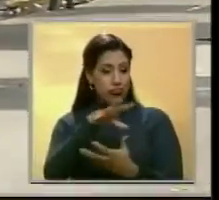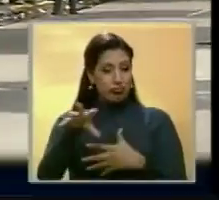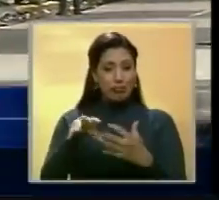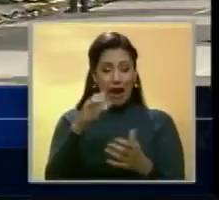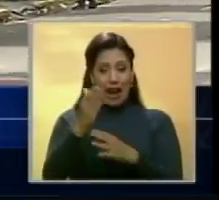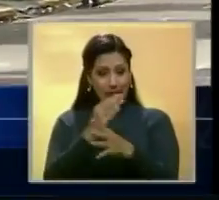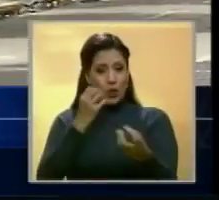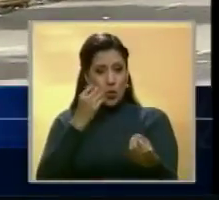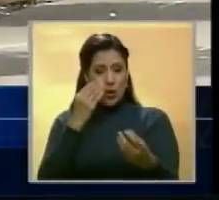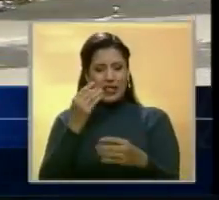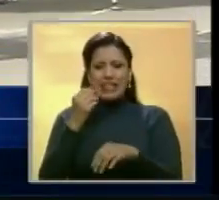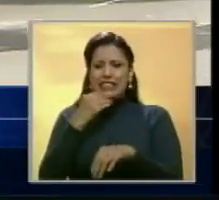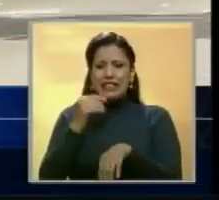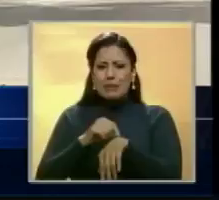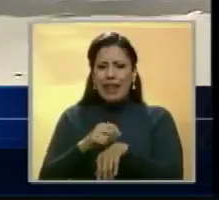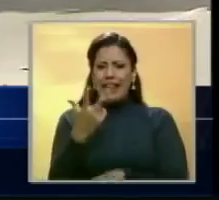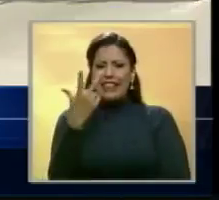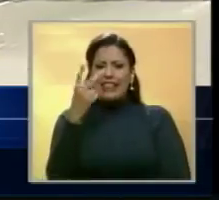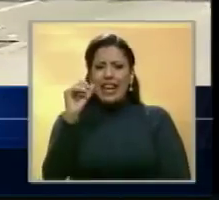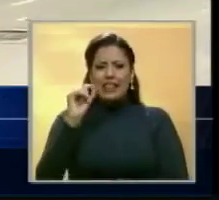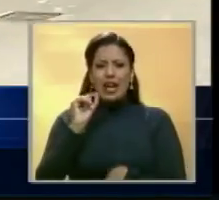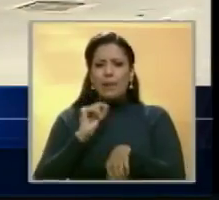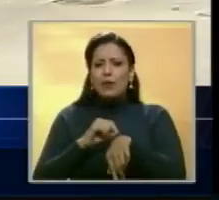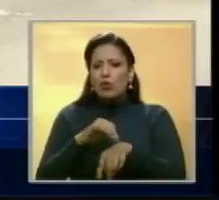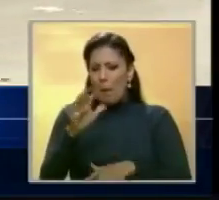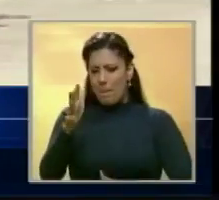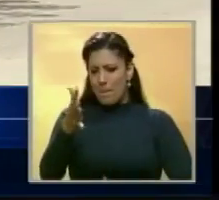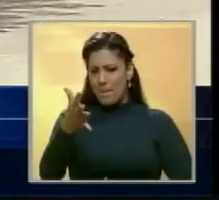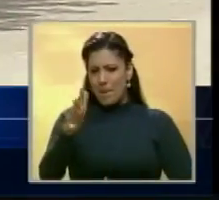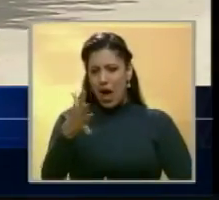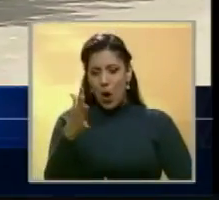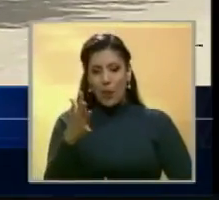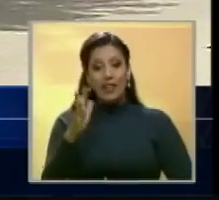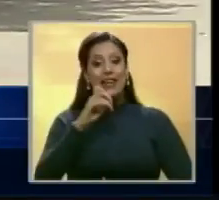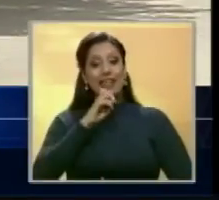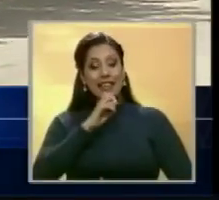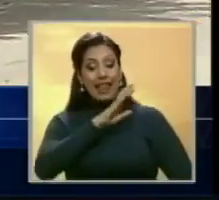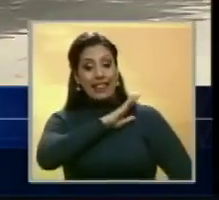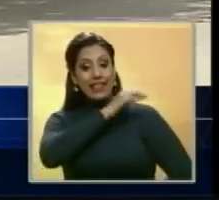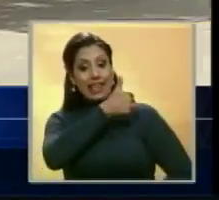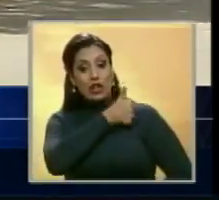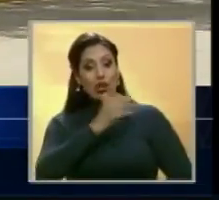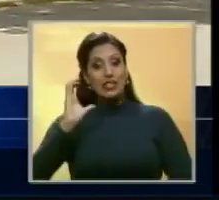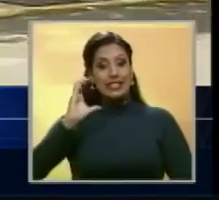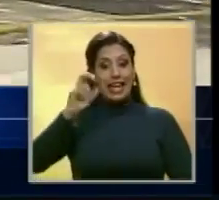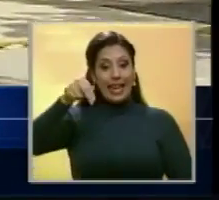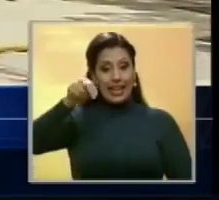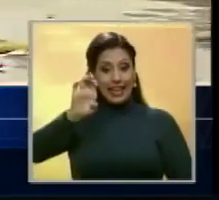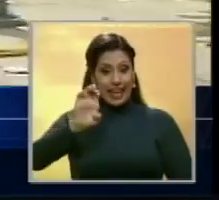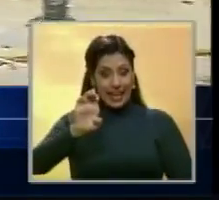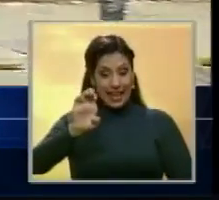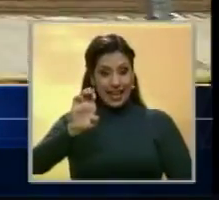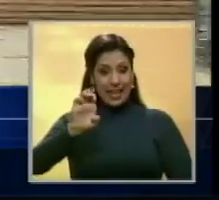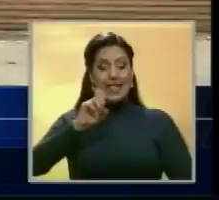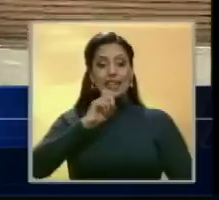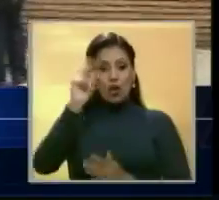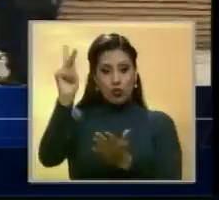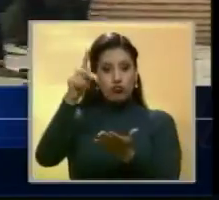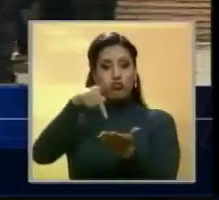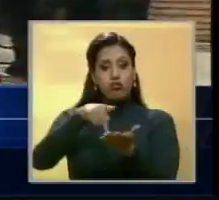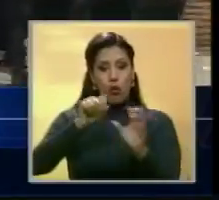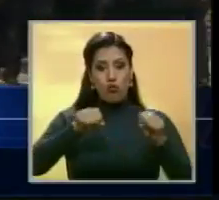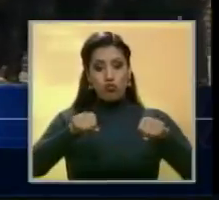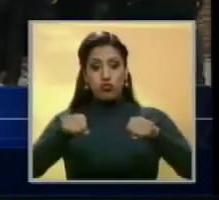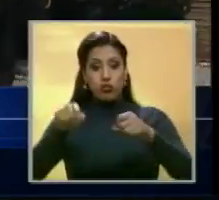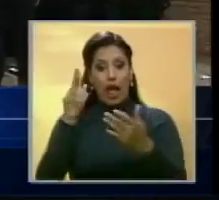sucedía, hace unos 30 minutos aproximadamente, el rector del CNE, Luis Emilio Rondón, se acercó hasta